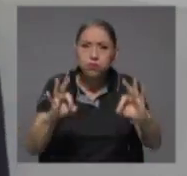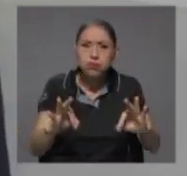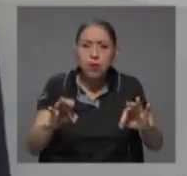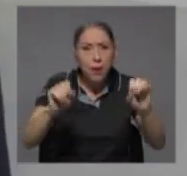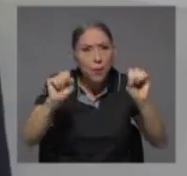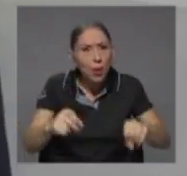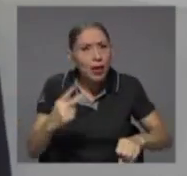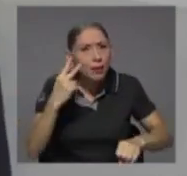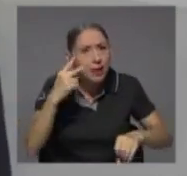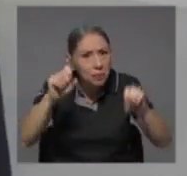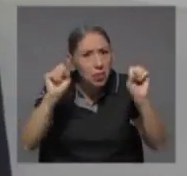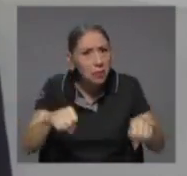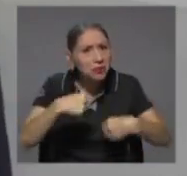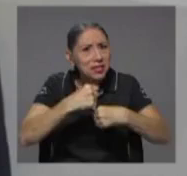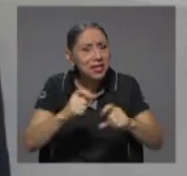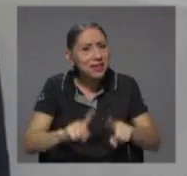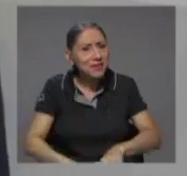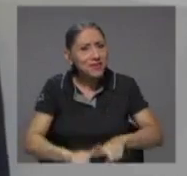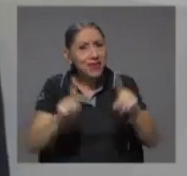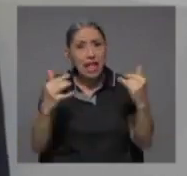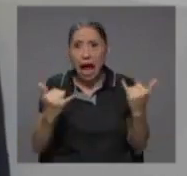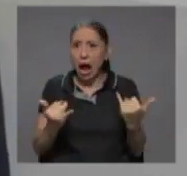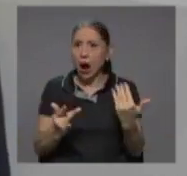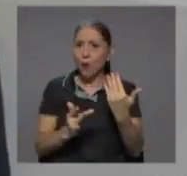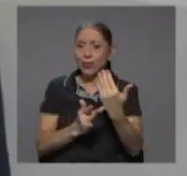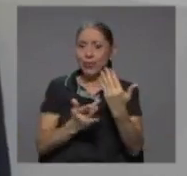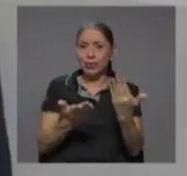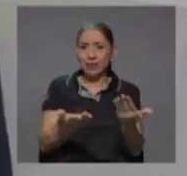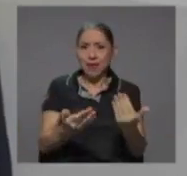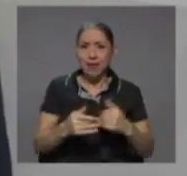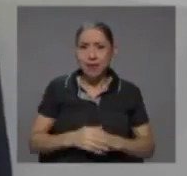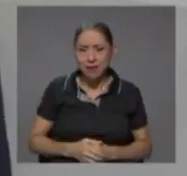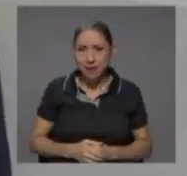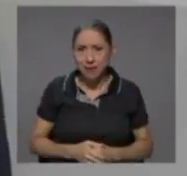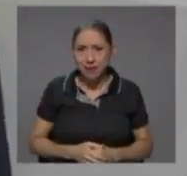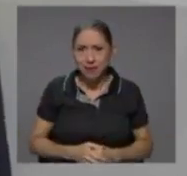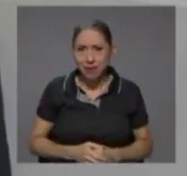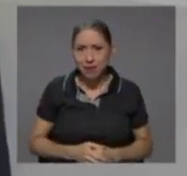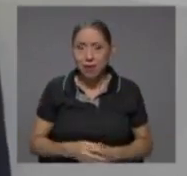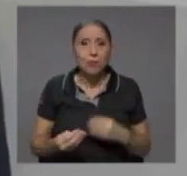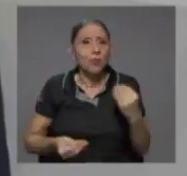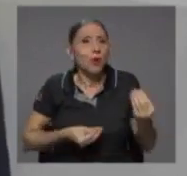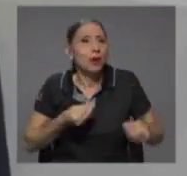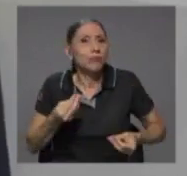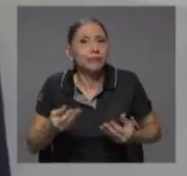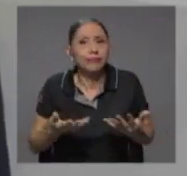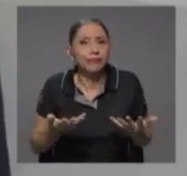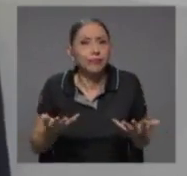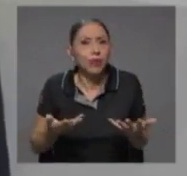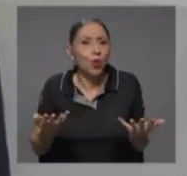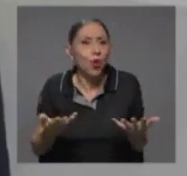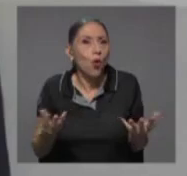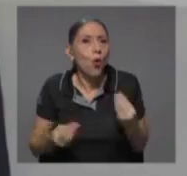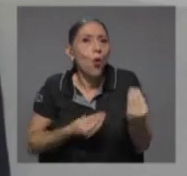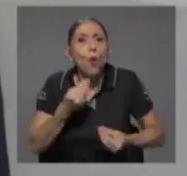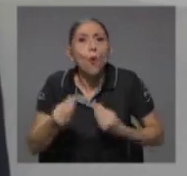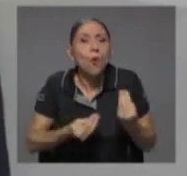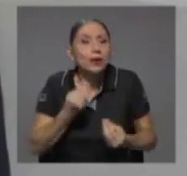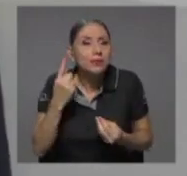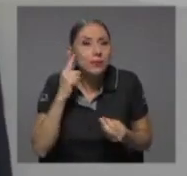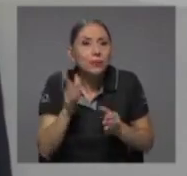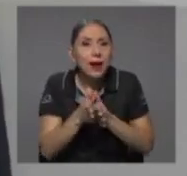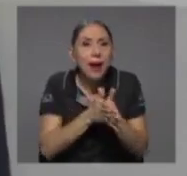cosas diferente? Ahora tenemos la tecnología. Bueno, ¿cómo hacemos para